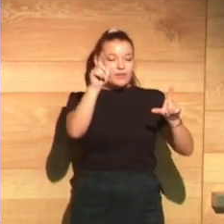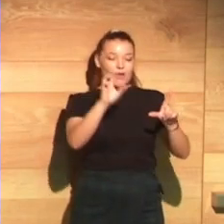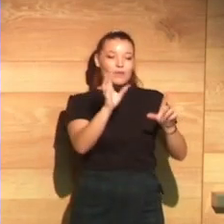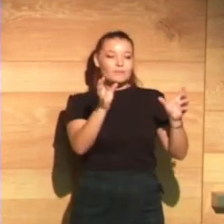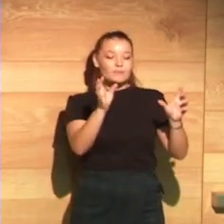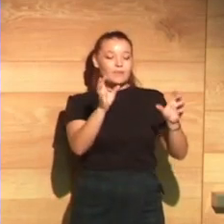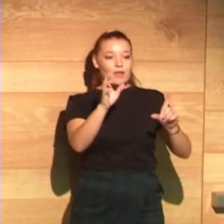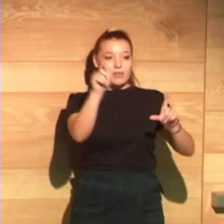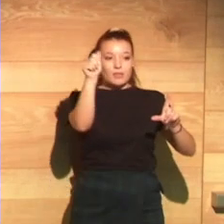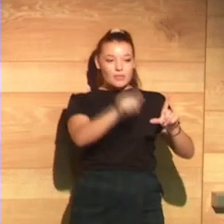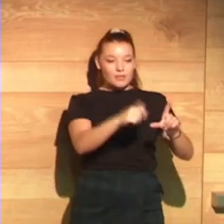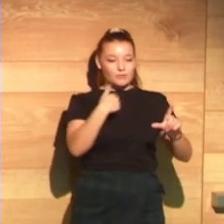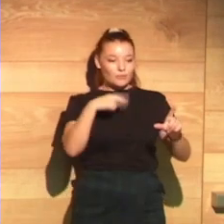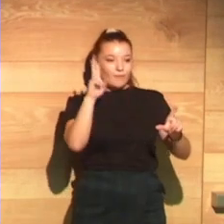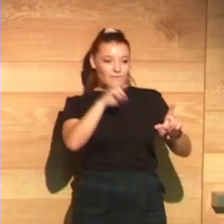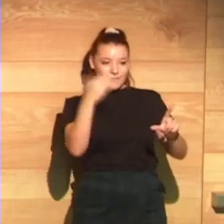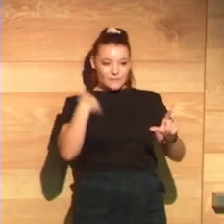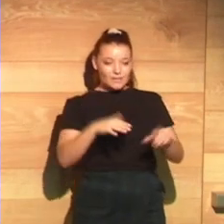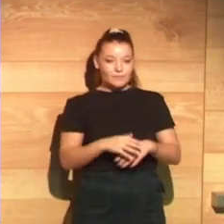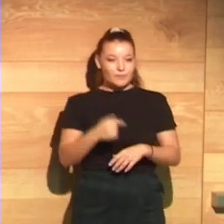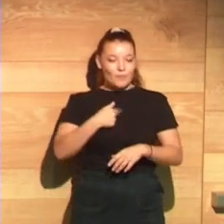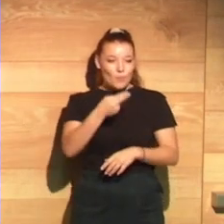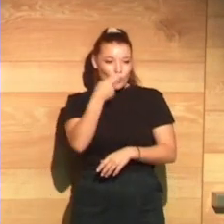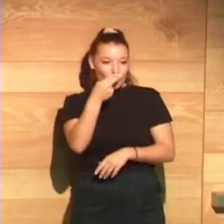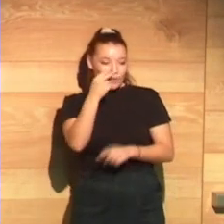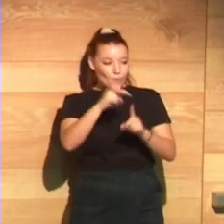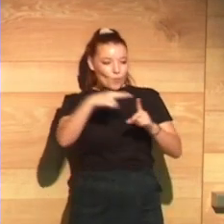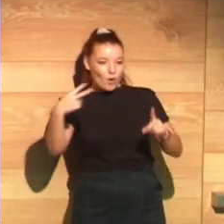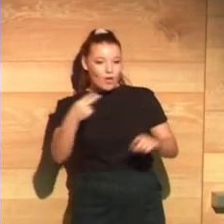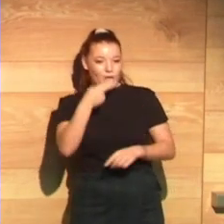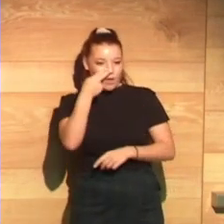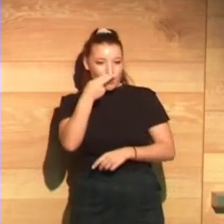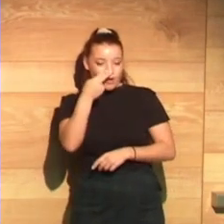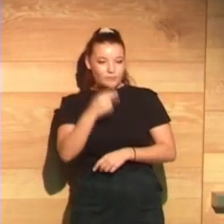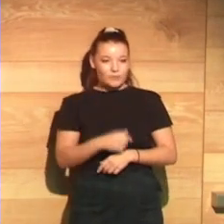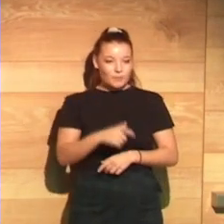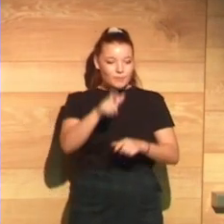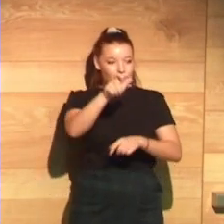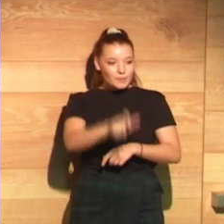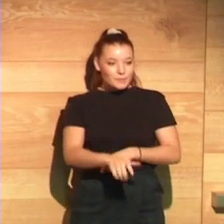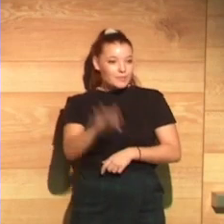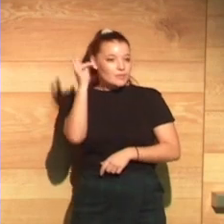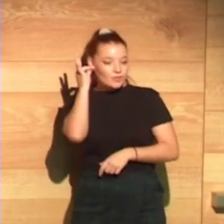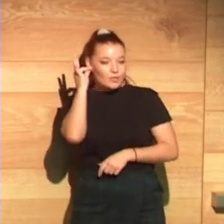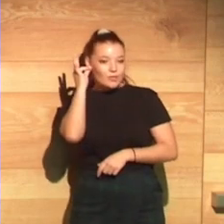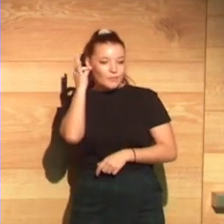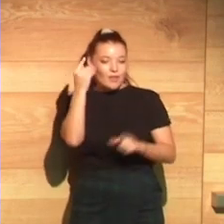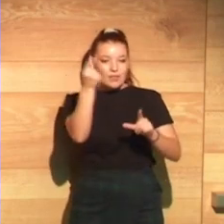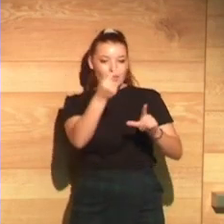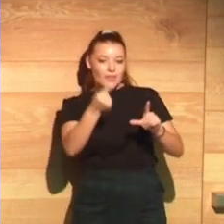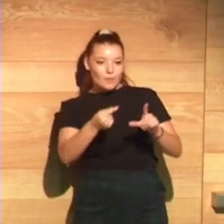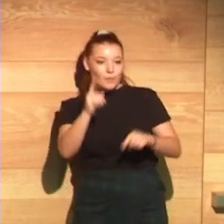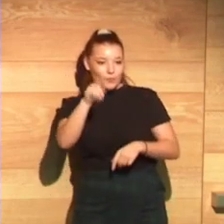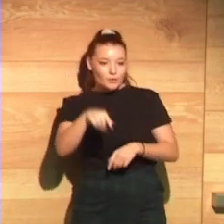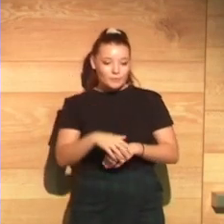¿no? Y he hecho muchos reportajes sobre la vida de Marilyn, y sin embargo es muy interesante esa mirada que tú le das al personaje con